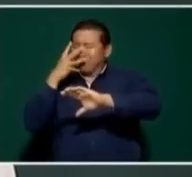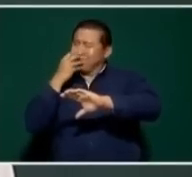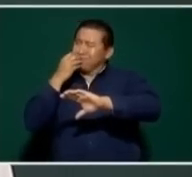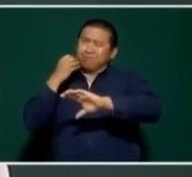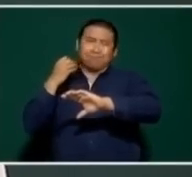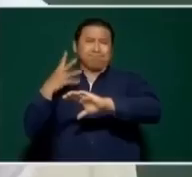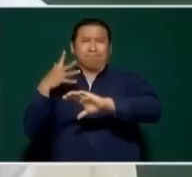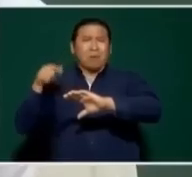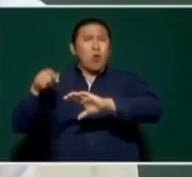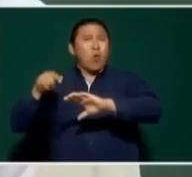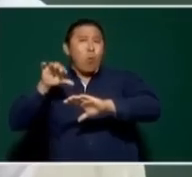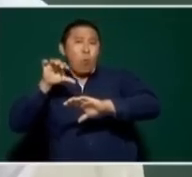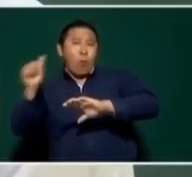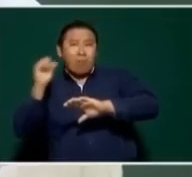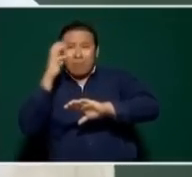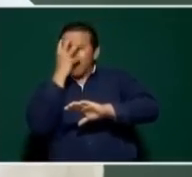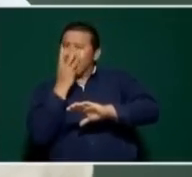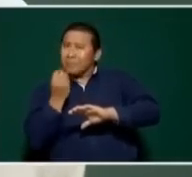o el otro paraíso,